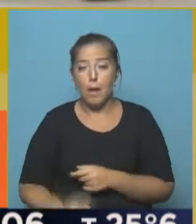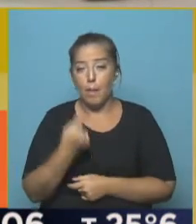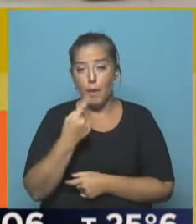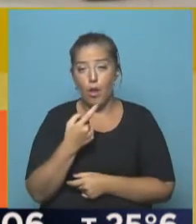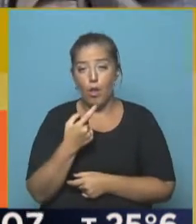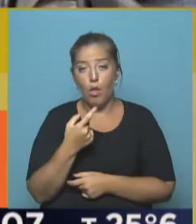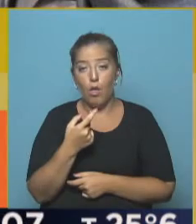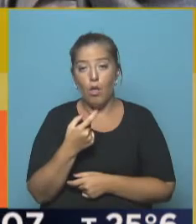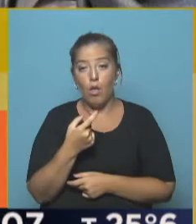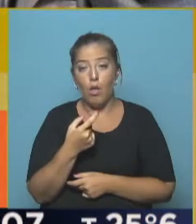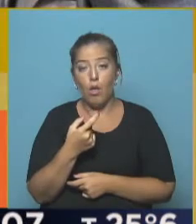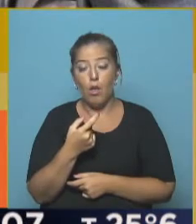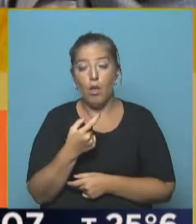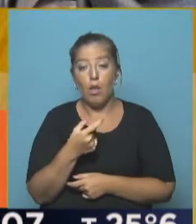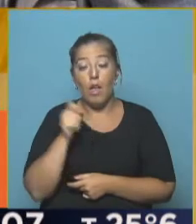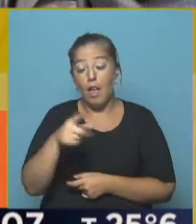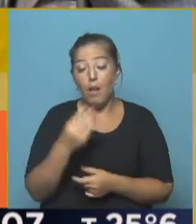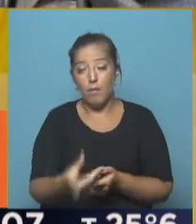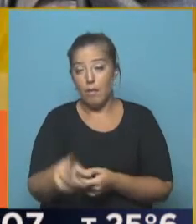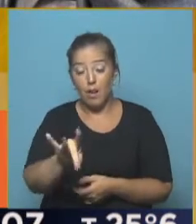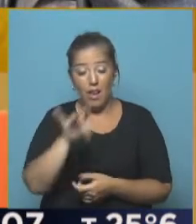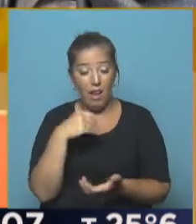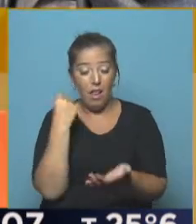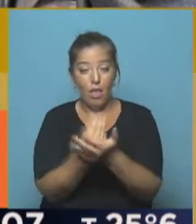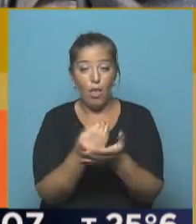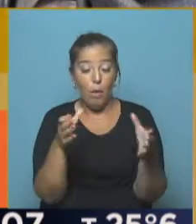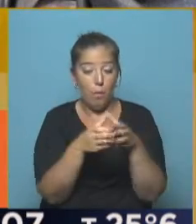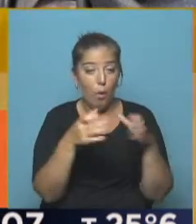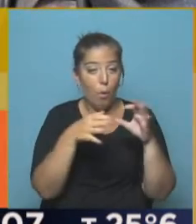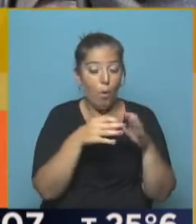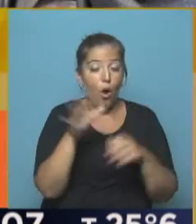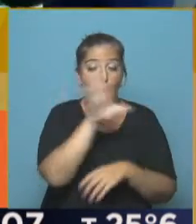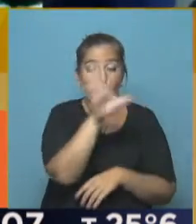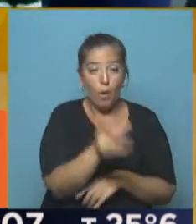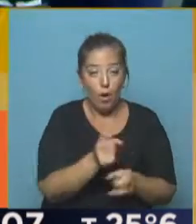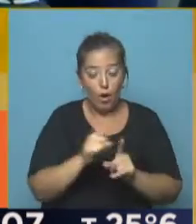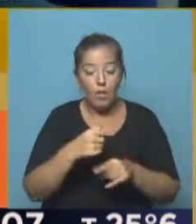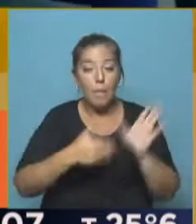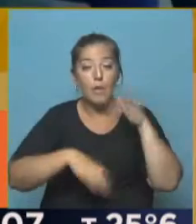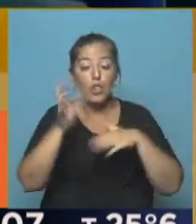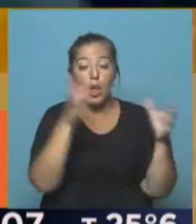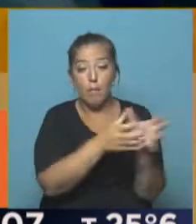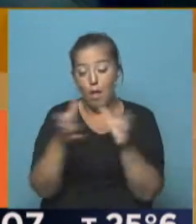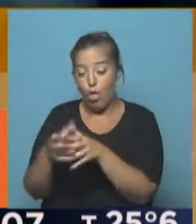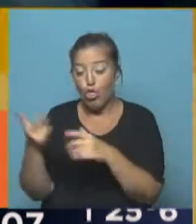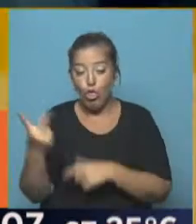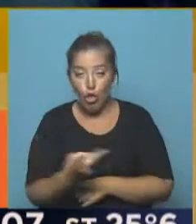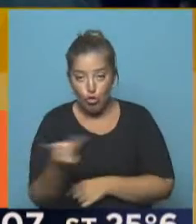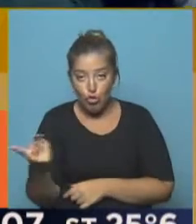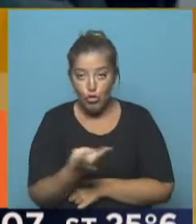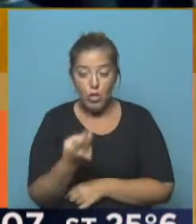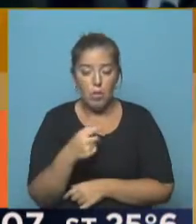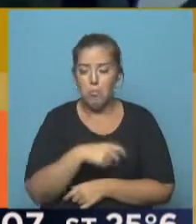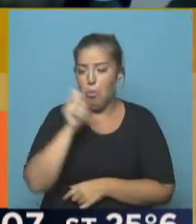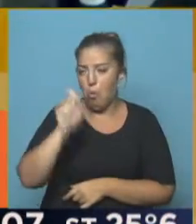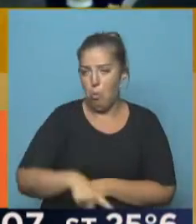nada al Partido Republicano. Él fue elegido presidente, sí, no el partido. En segundo lugar, tiene mayoría propia en las dos cámaras, sí, cosa que es poco común